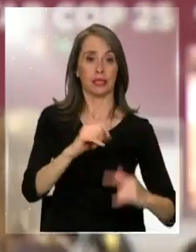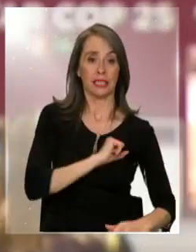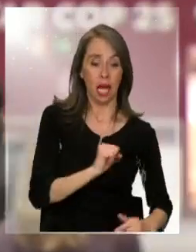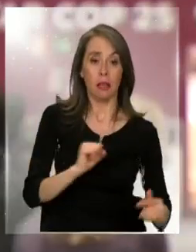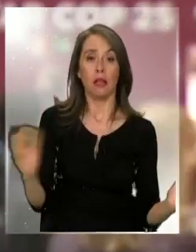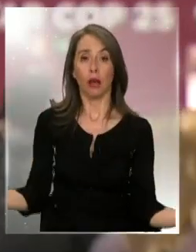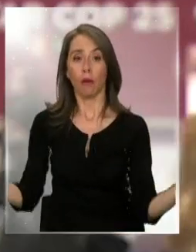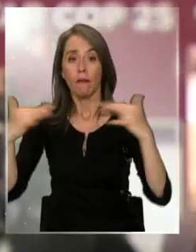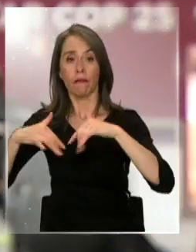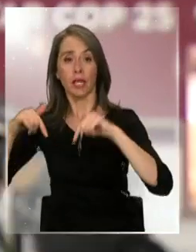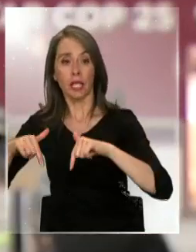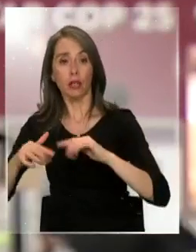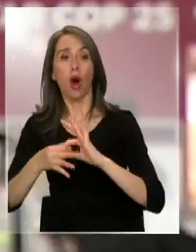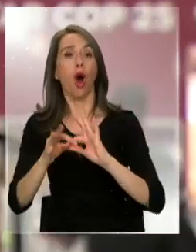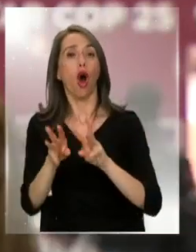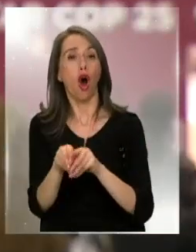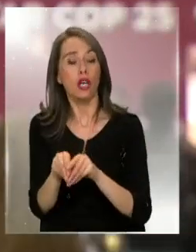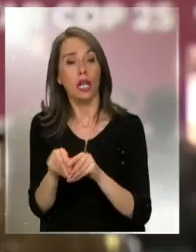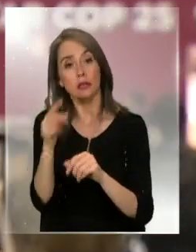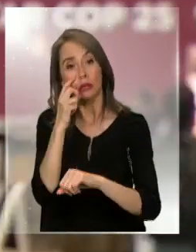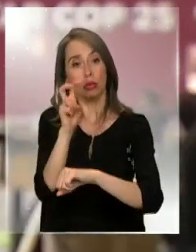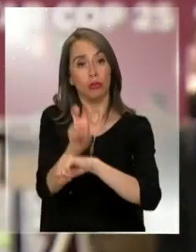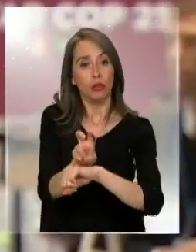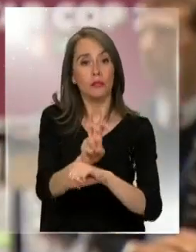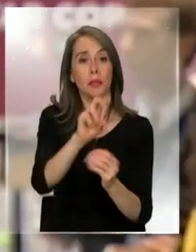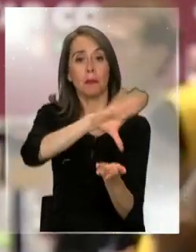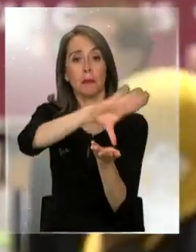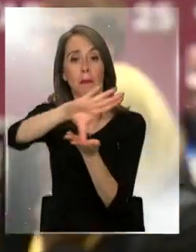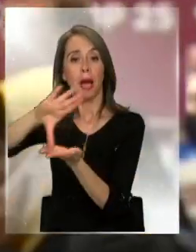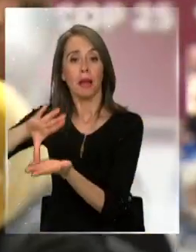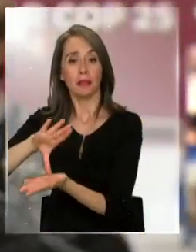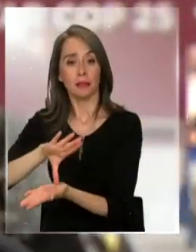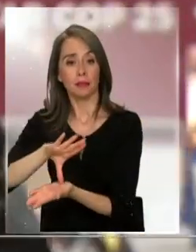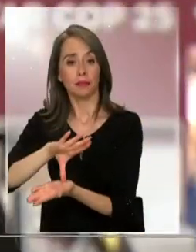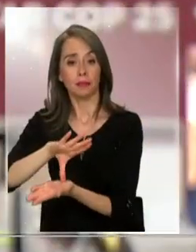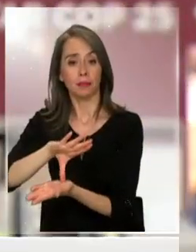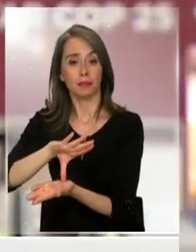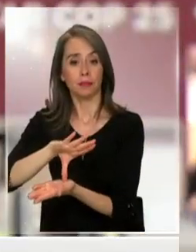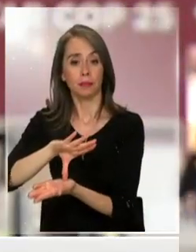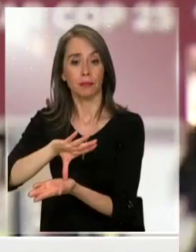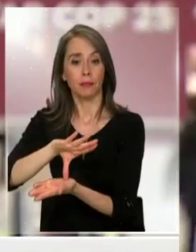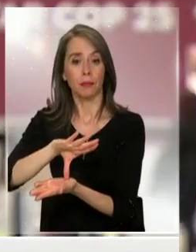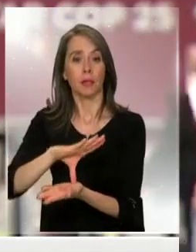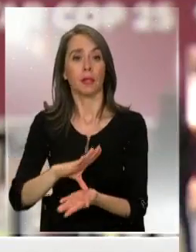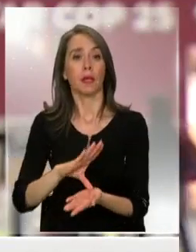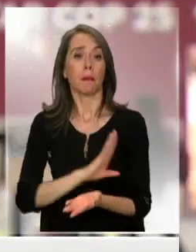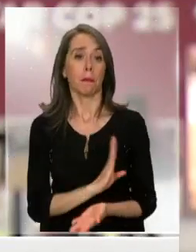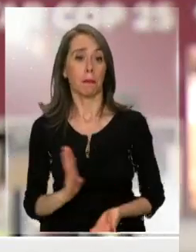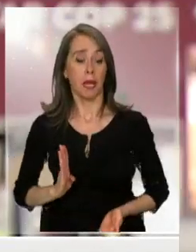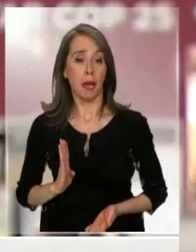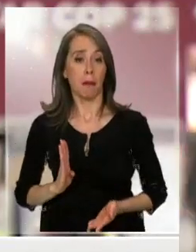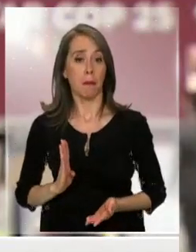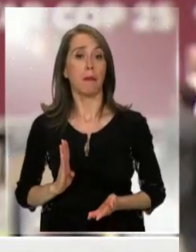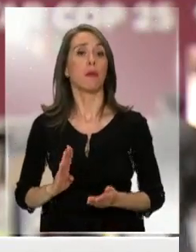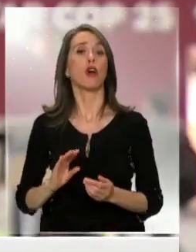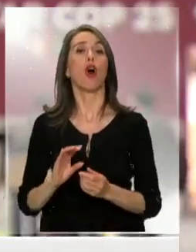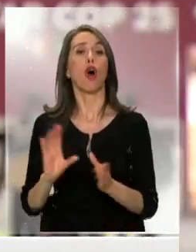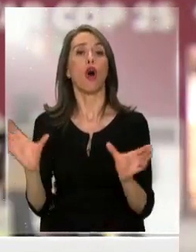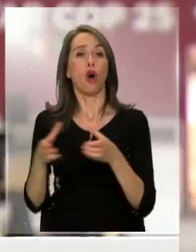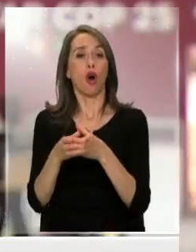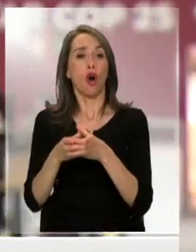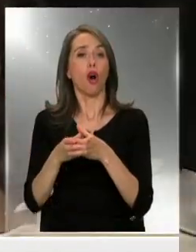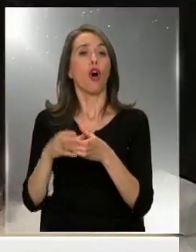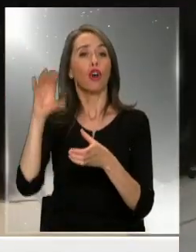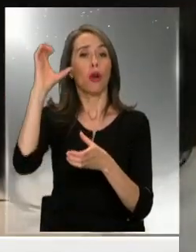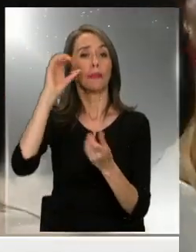aquí, tanto las organizaciones observadoras como los países que son parte de la Convención de Cambio Climático están